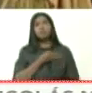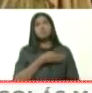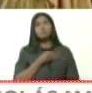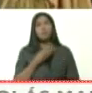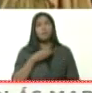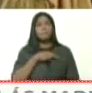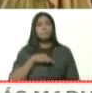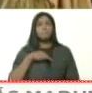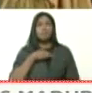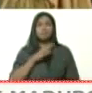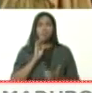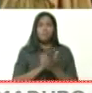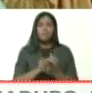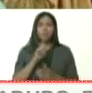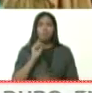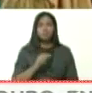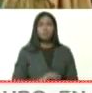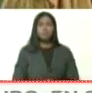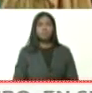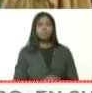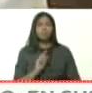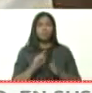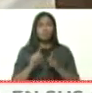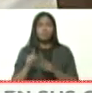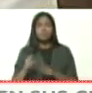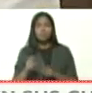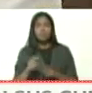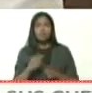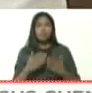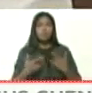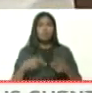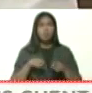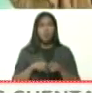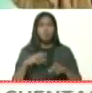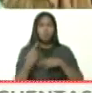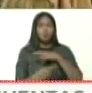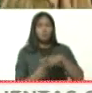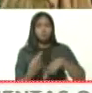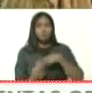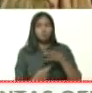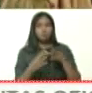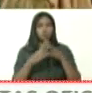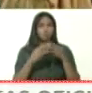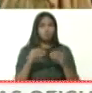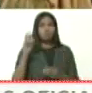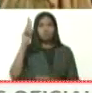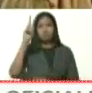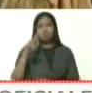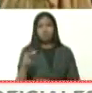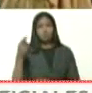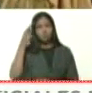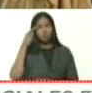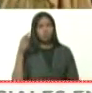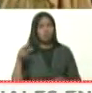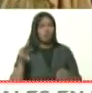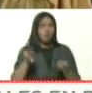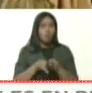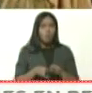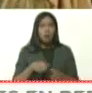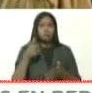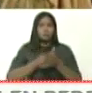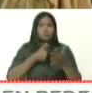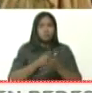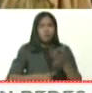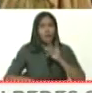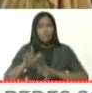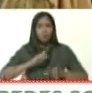ministros, compañeros, a veces las grandes obras que la revolución todos los días, de manera cotidiana, perseverante,